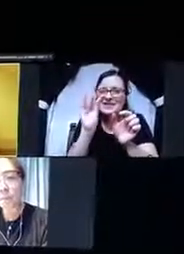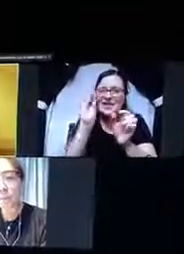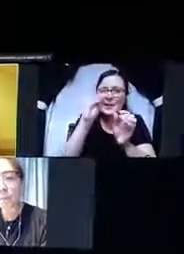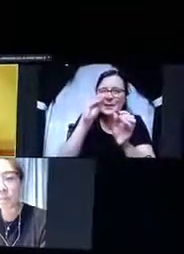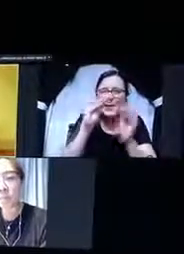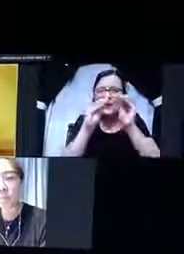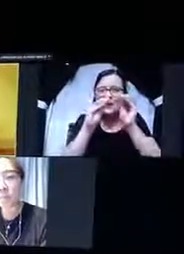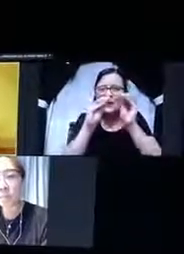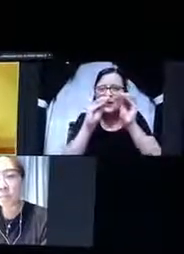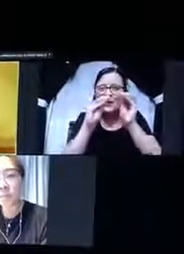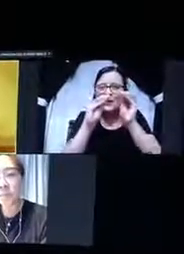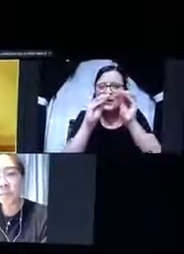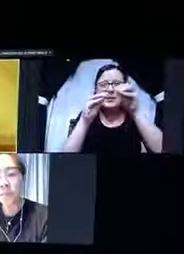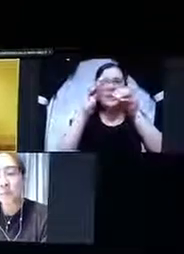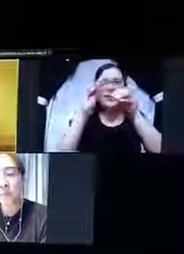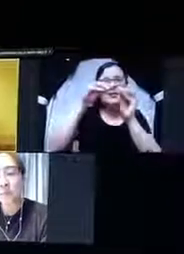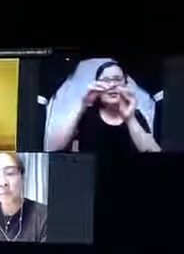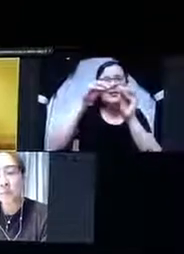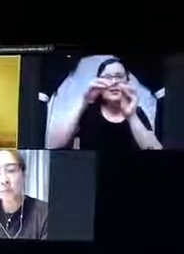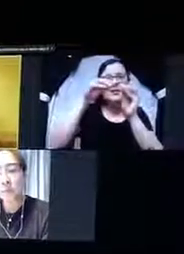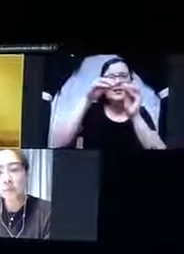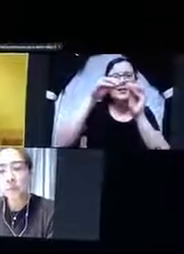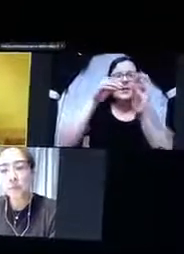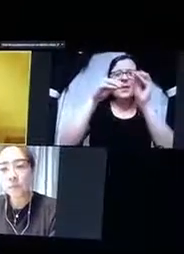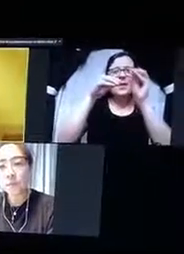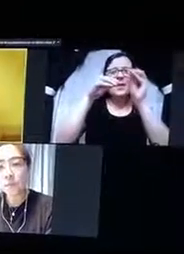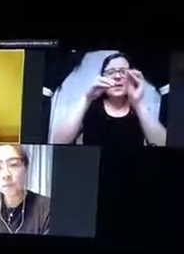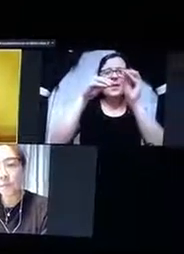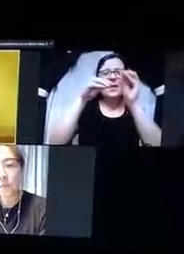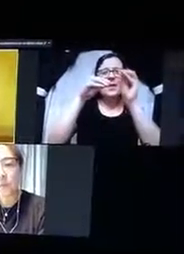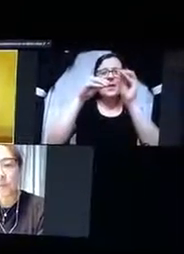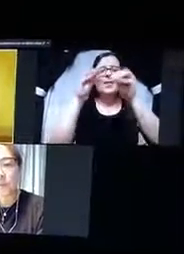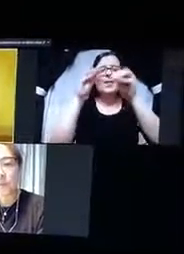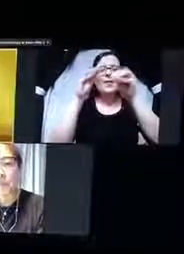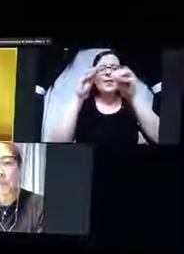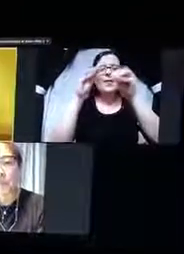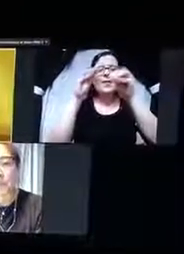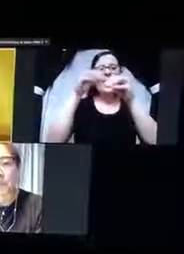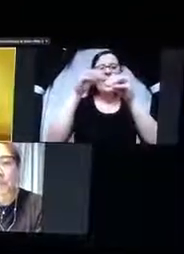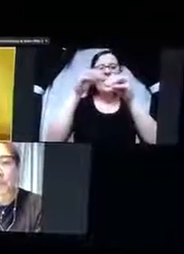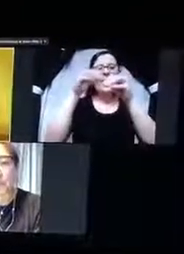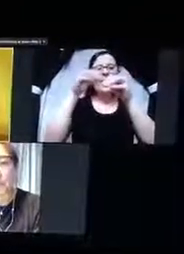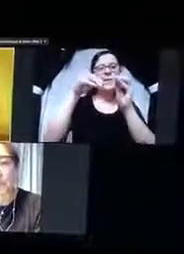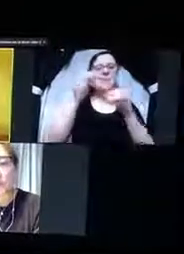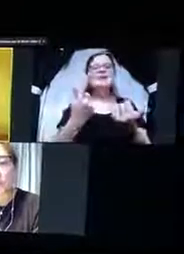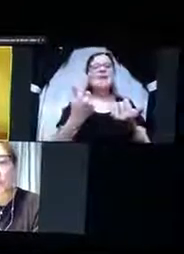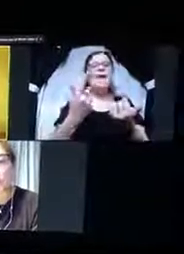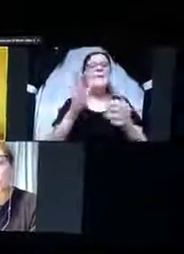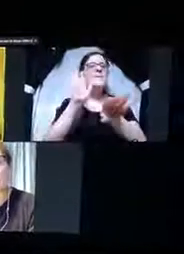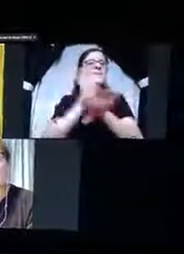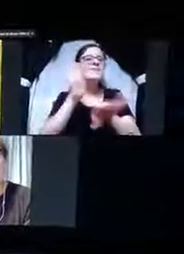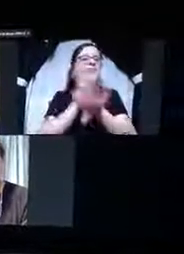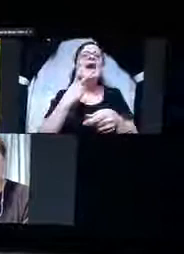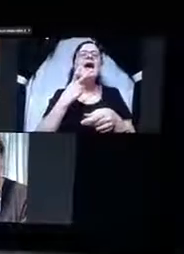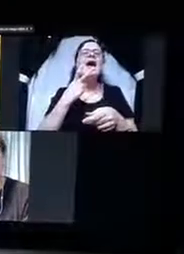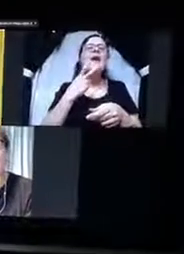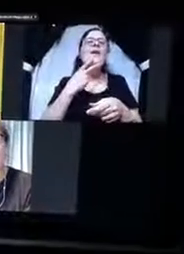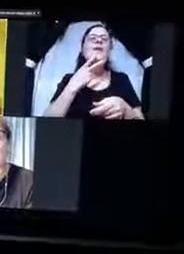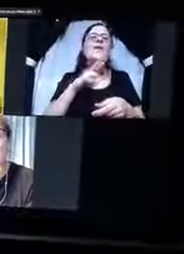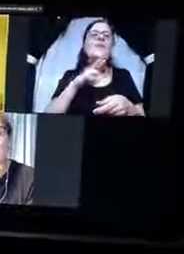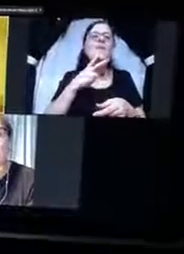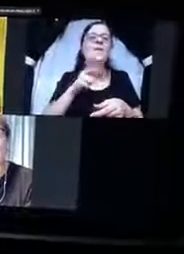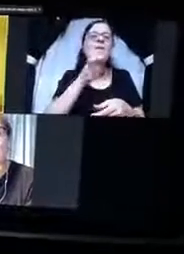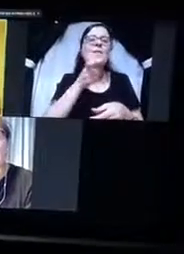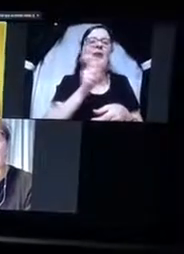y no generalizaciones, ¿sí? Y vamos a lograr una riqueza y